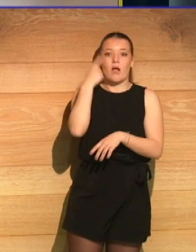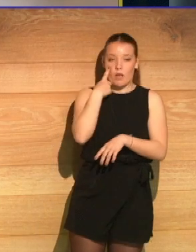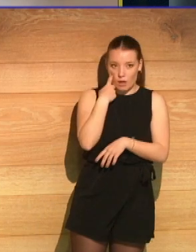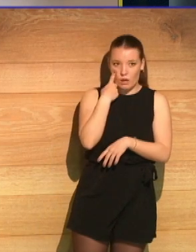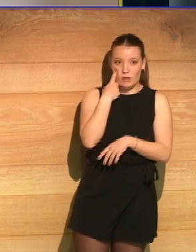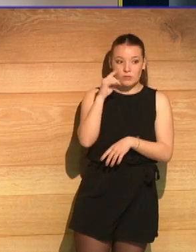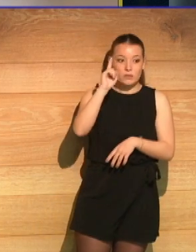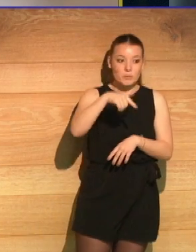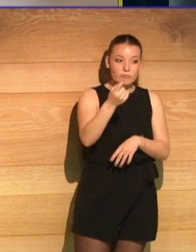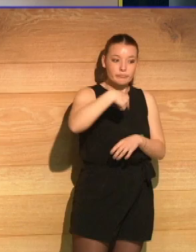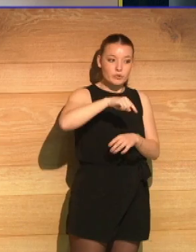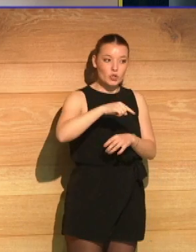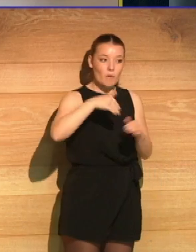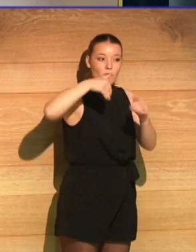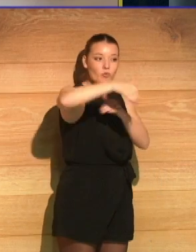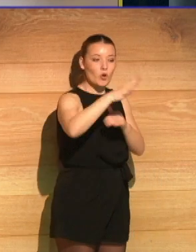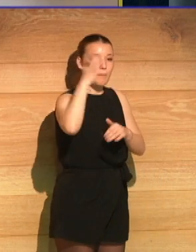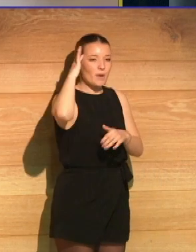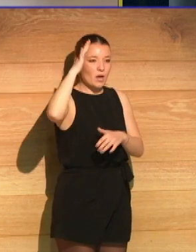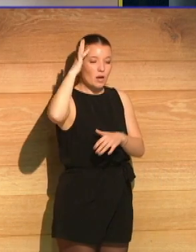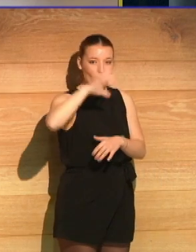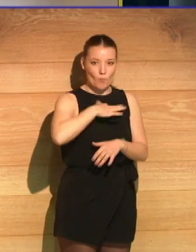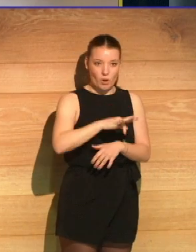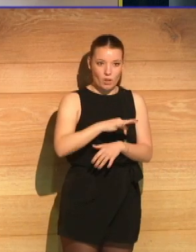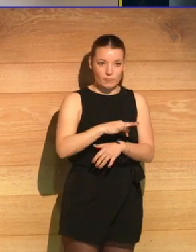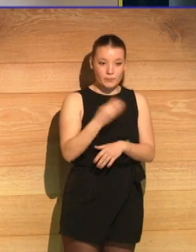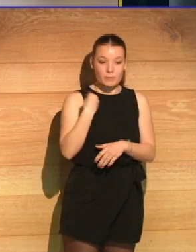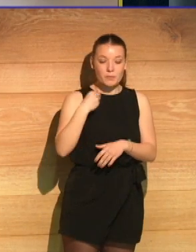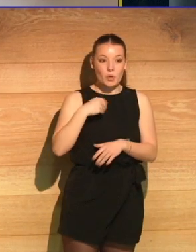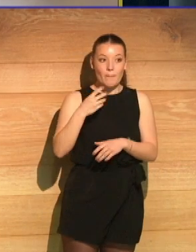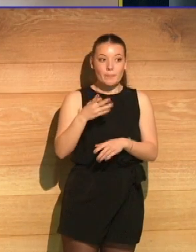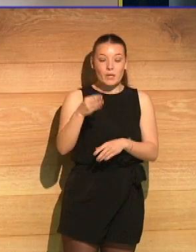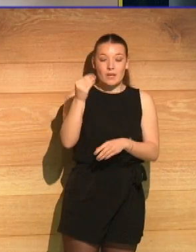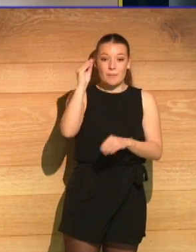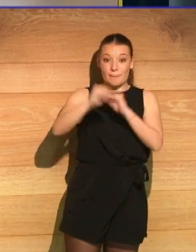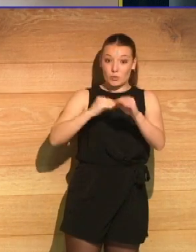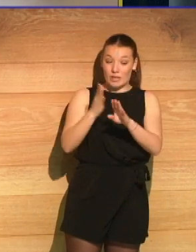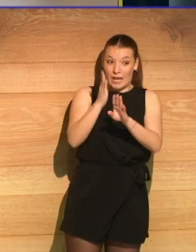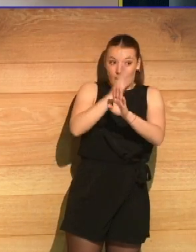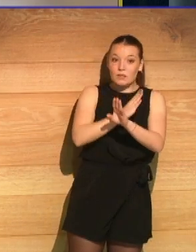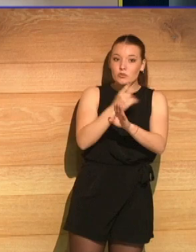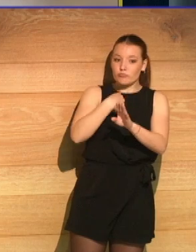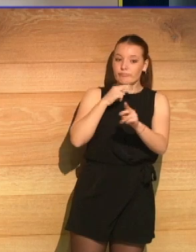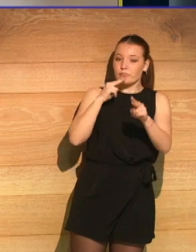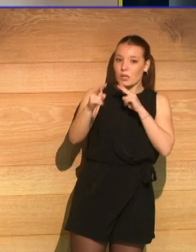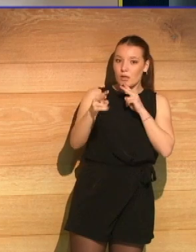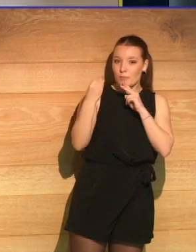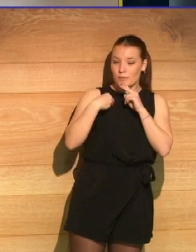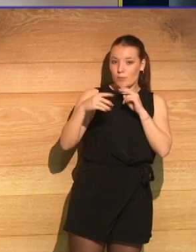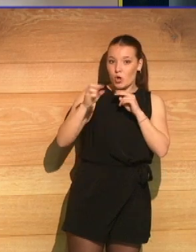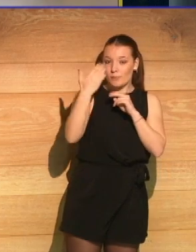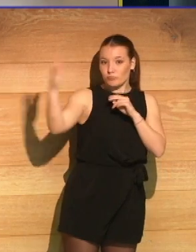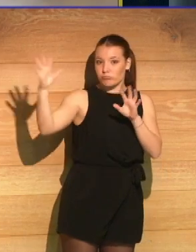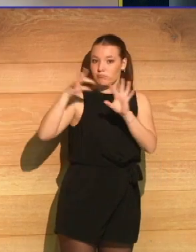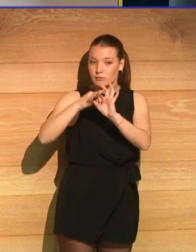de imaginar otros futuros, porque respondiendo en realidad a tu pregunta anterior también, y para mí tenía mucho que ver con esa exposición, creo